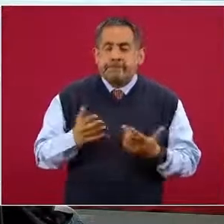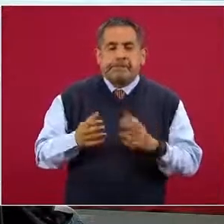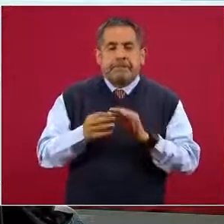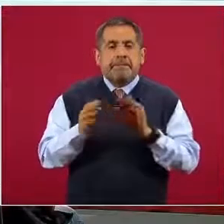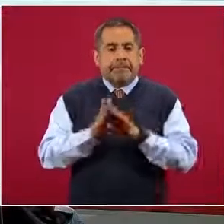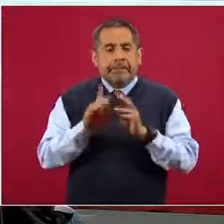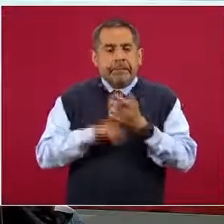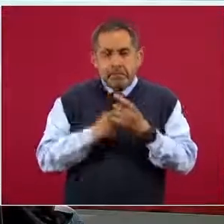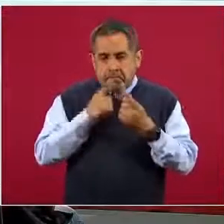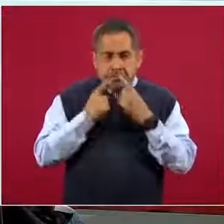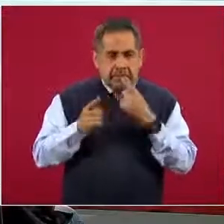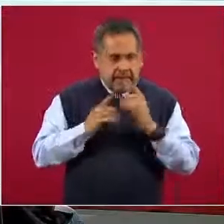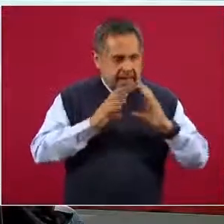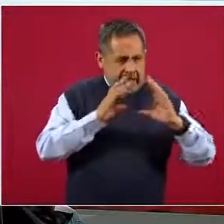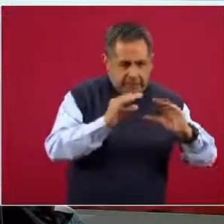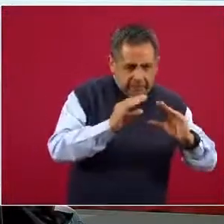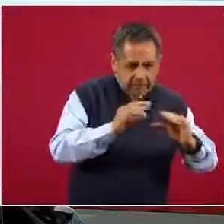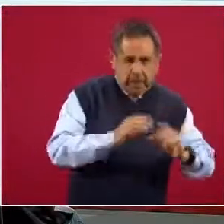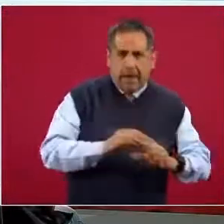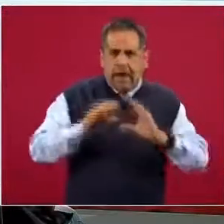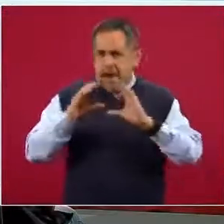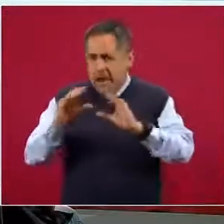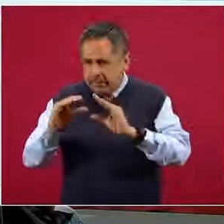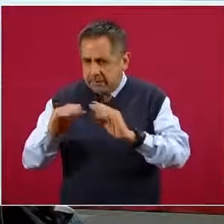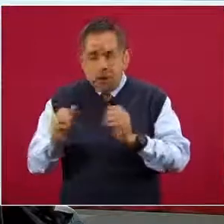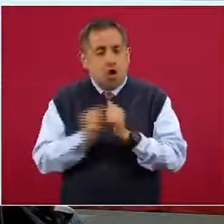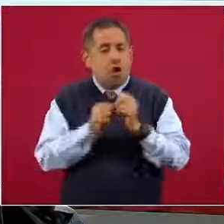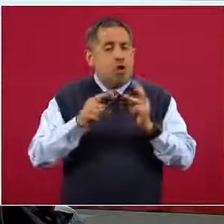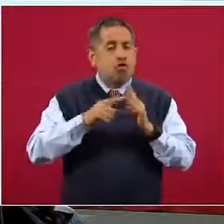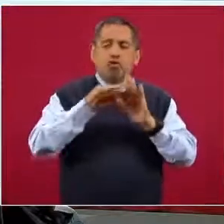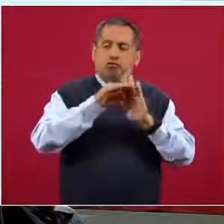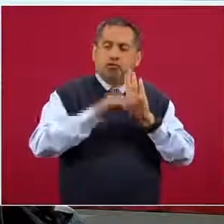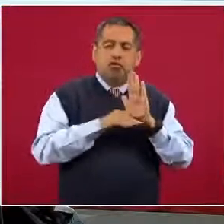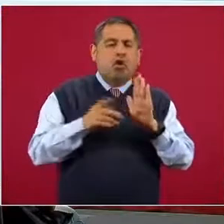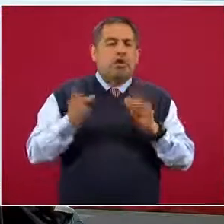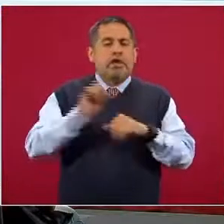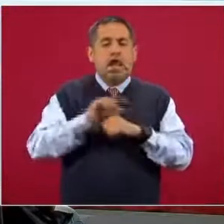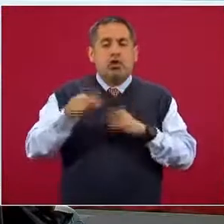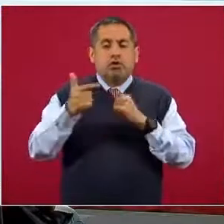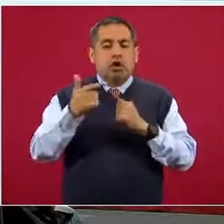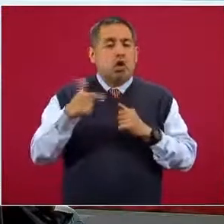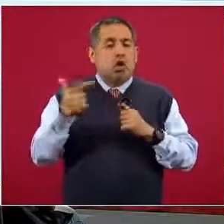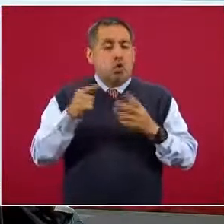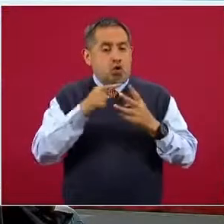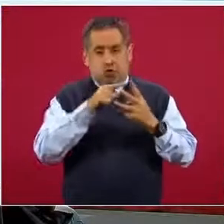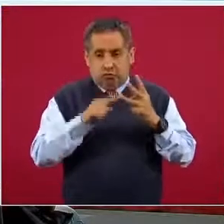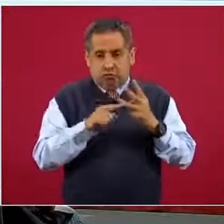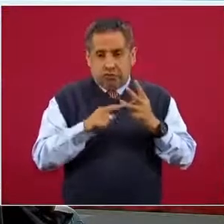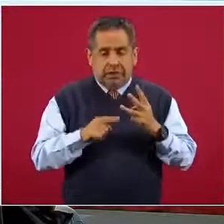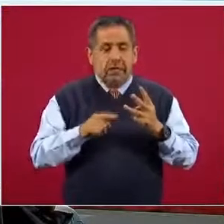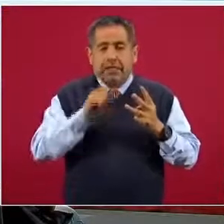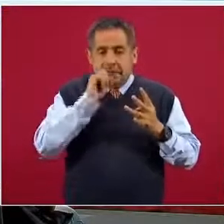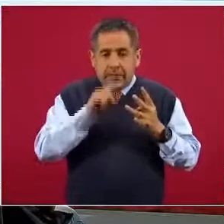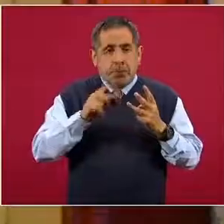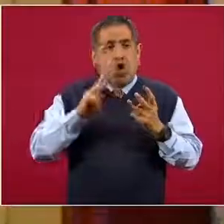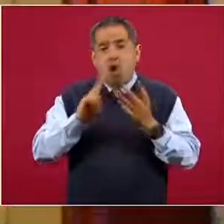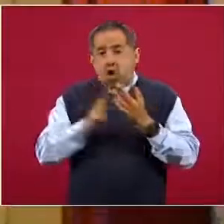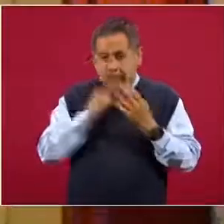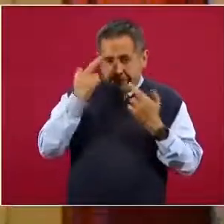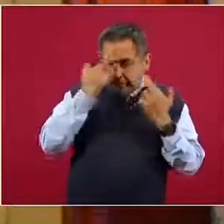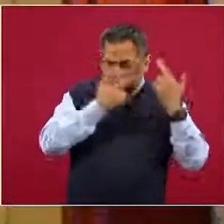estas capacitaciones y de los lineamientos emitidos el 12 de julio es que luego se llevaron a cabo procesos de